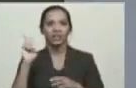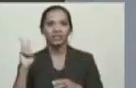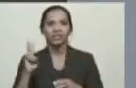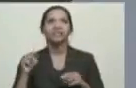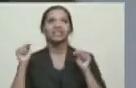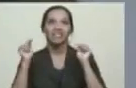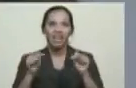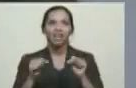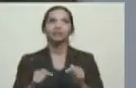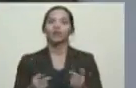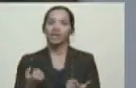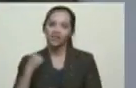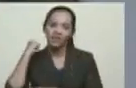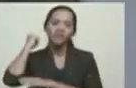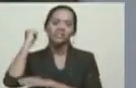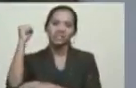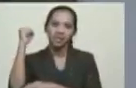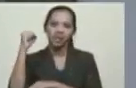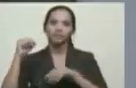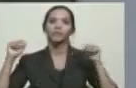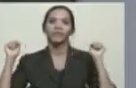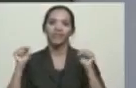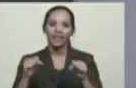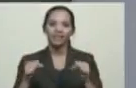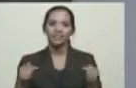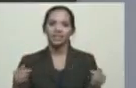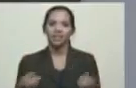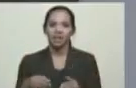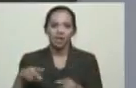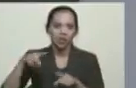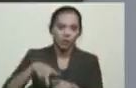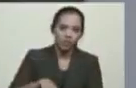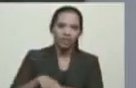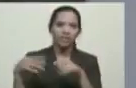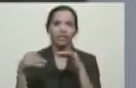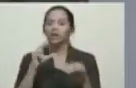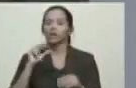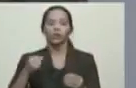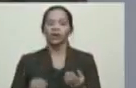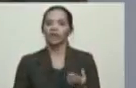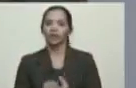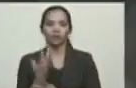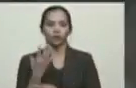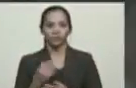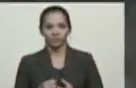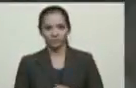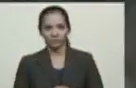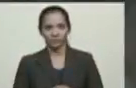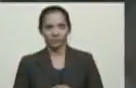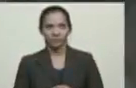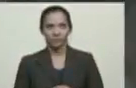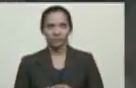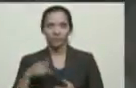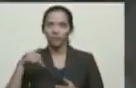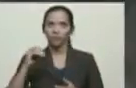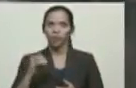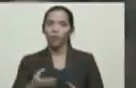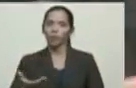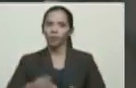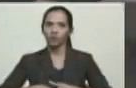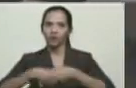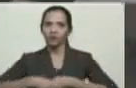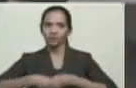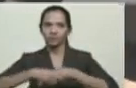y eso es lo que va a vencer este intento de guerra que nunca va a dar fruto. Señor Paul, permítame por favor estrecharle mi